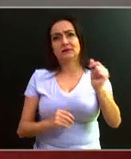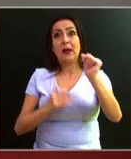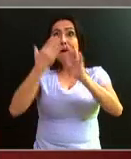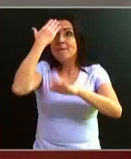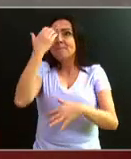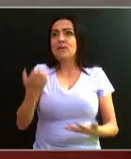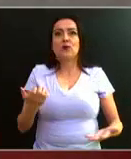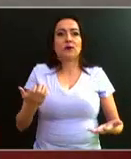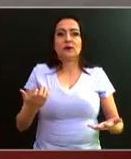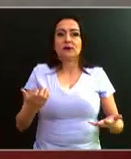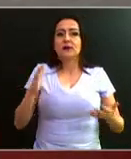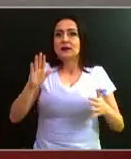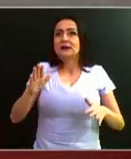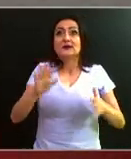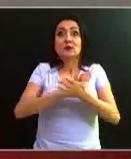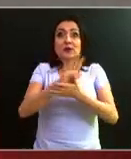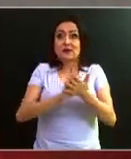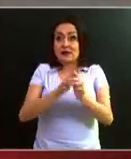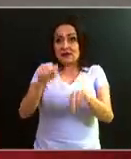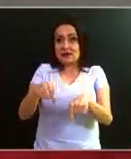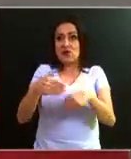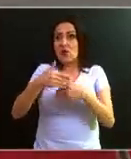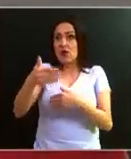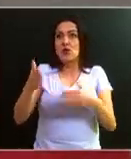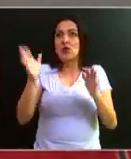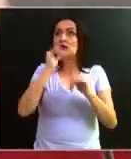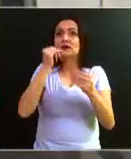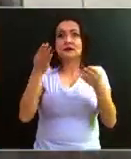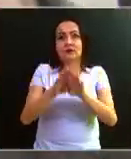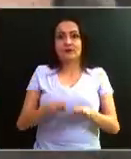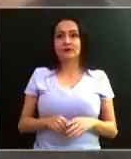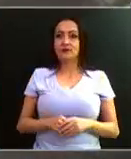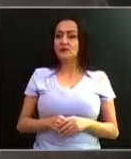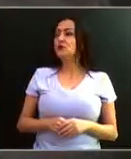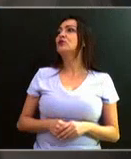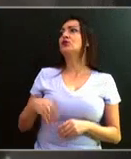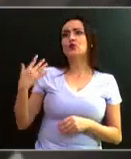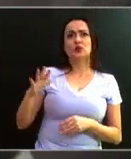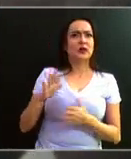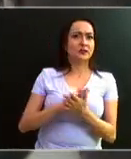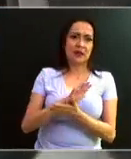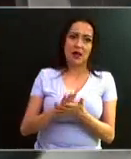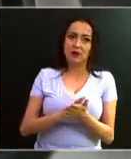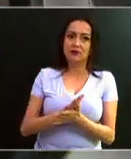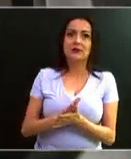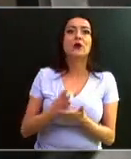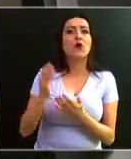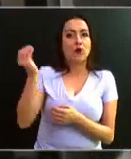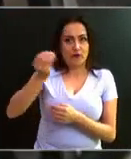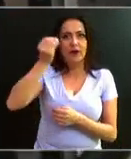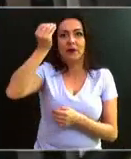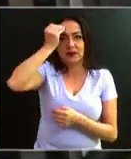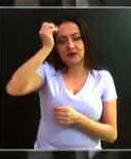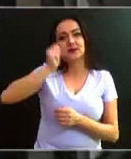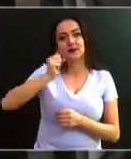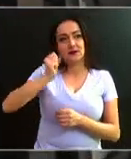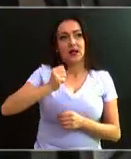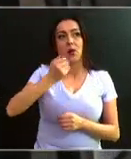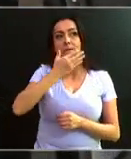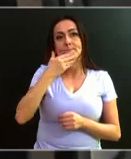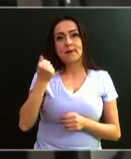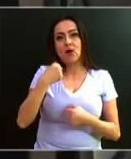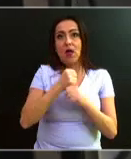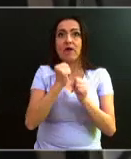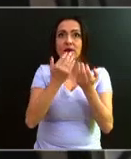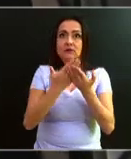porque es un caos aquí cuando no está cerrado. Ha sido un caos y obviamente sí, lo ideal es que